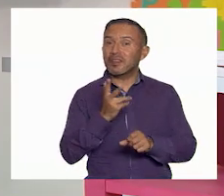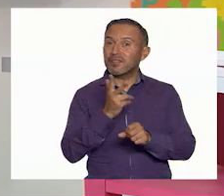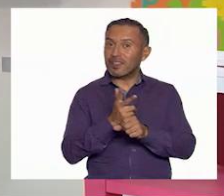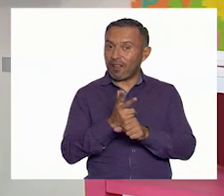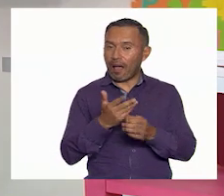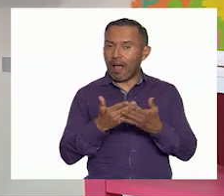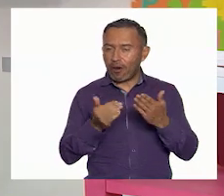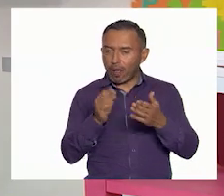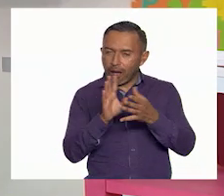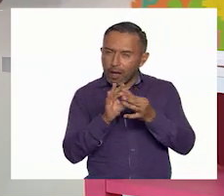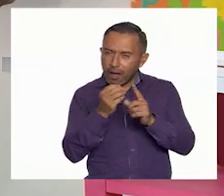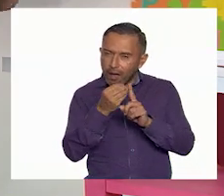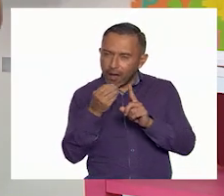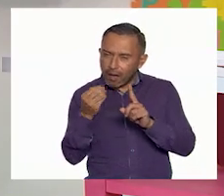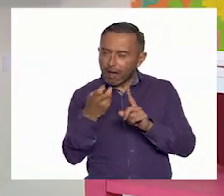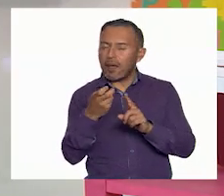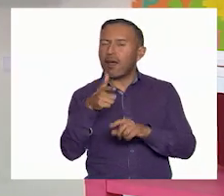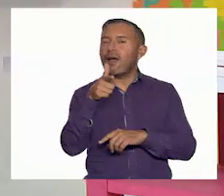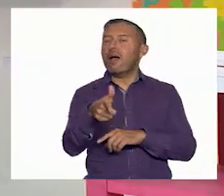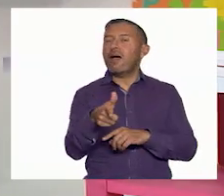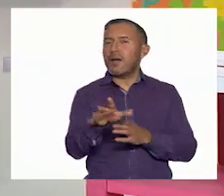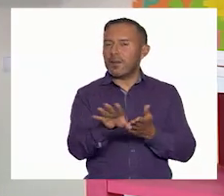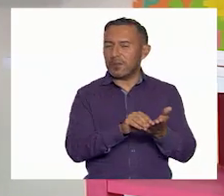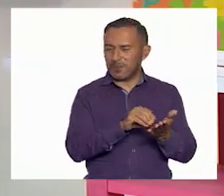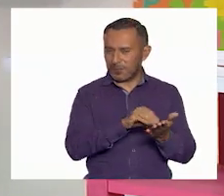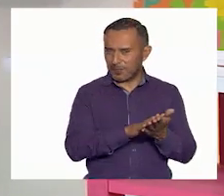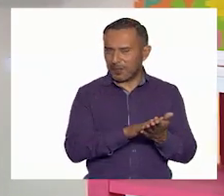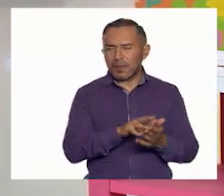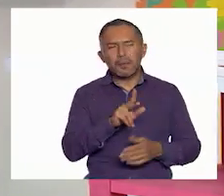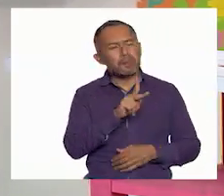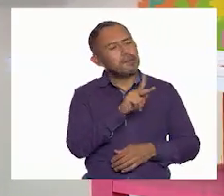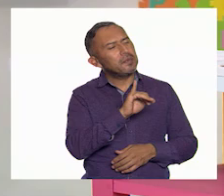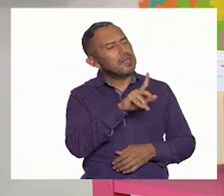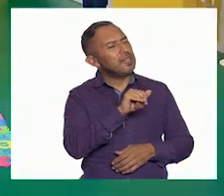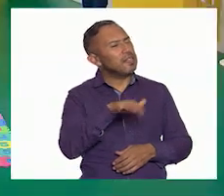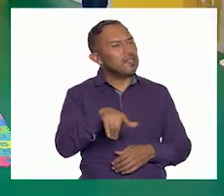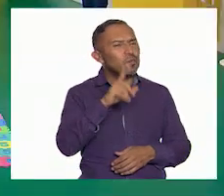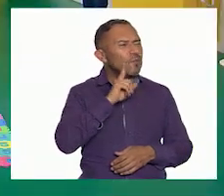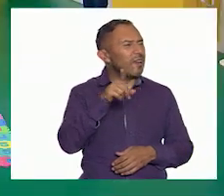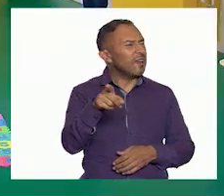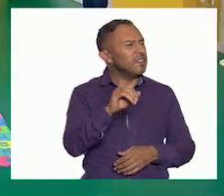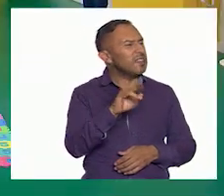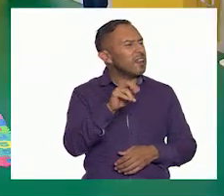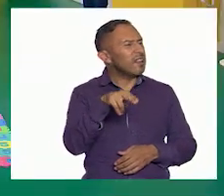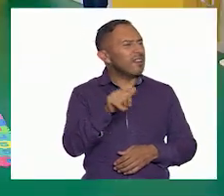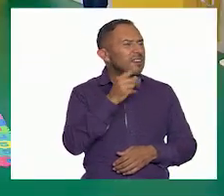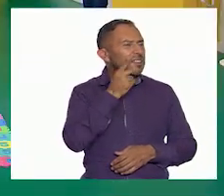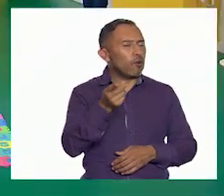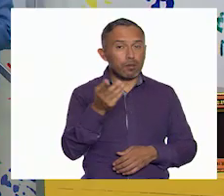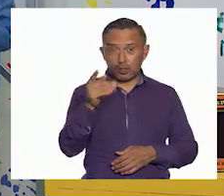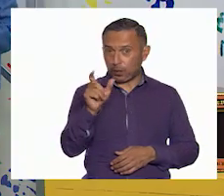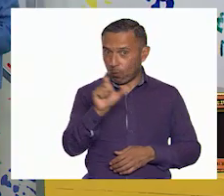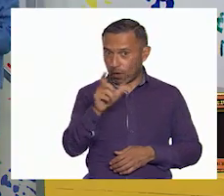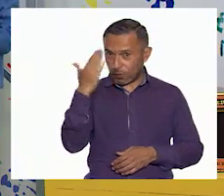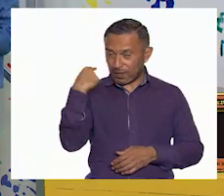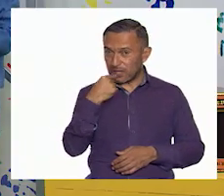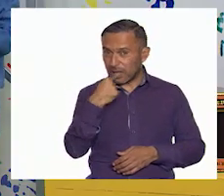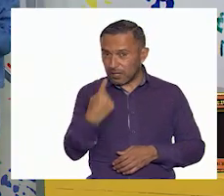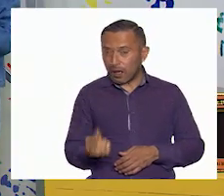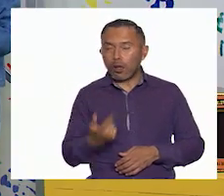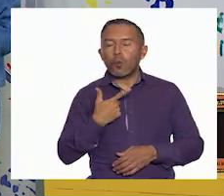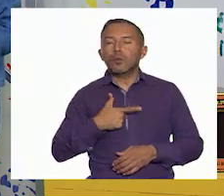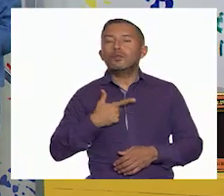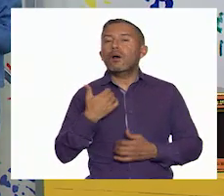la primera información. Pili, ¿recuerdas qué nos comentó la señora Irene? A ver, ella dijo que cuando era niña le gustaba mucho jugar a la